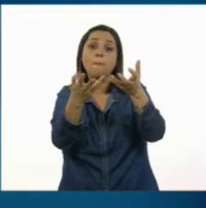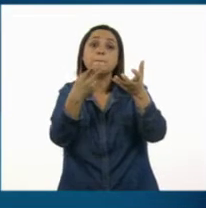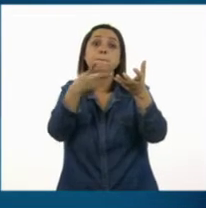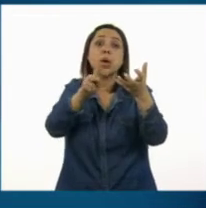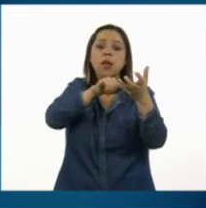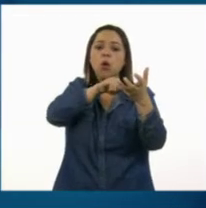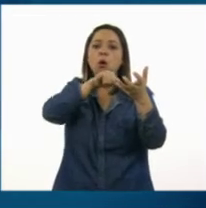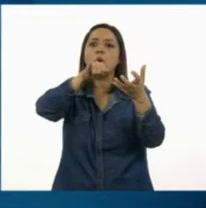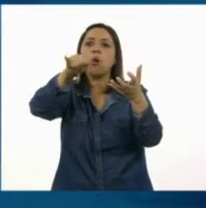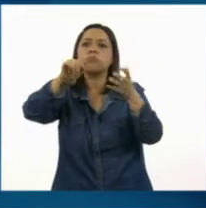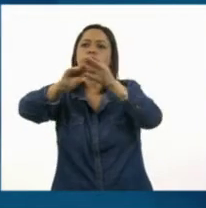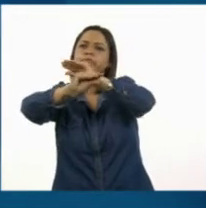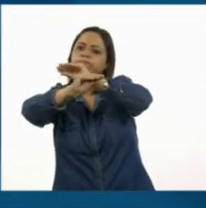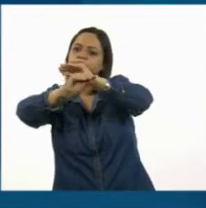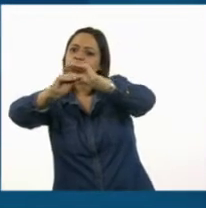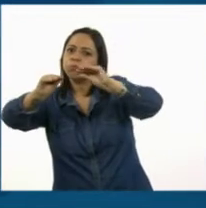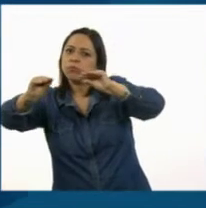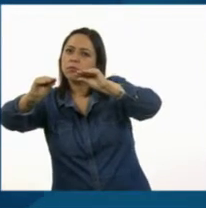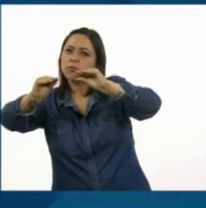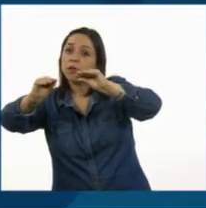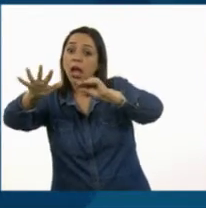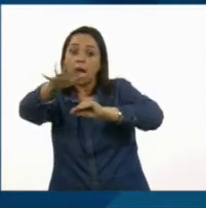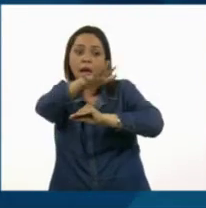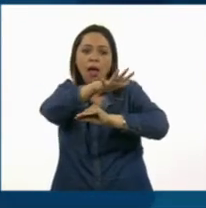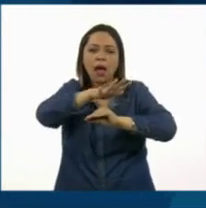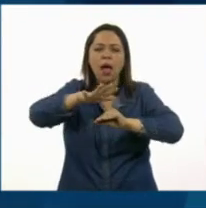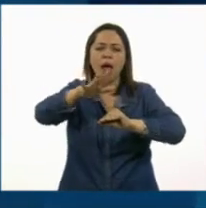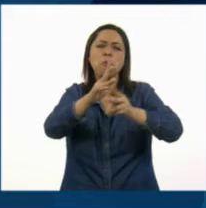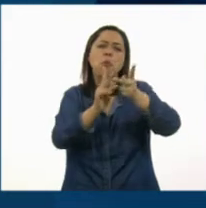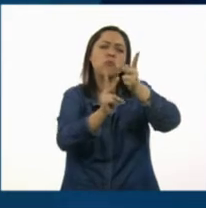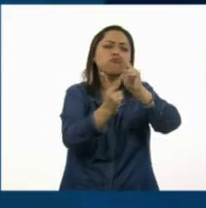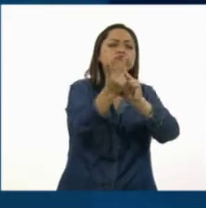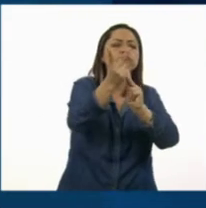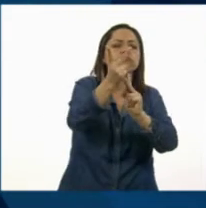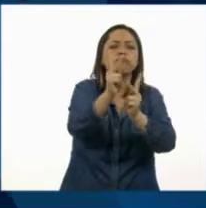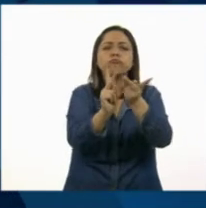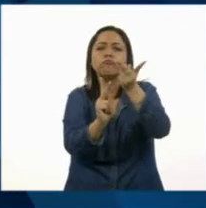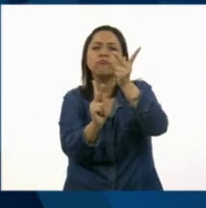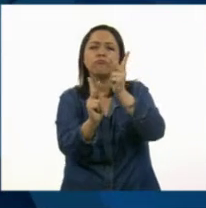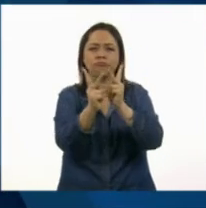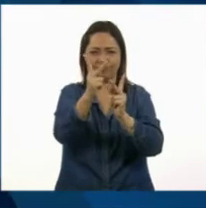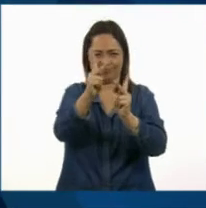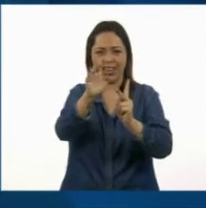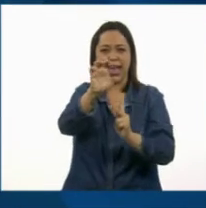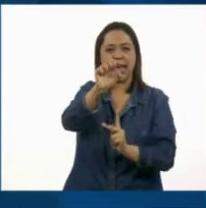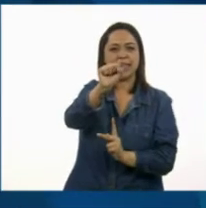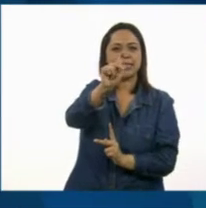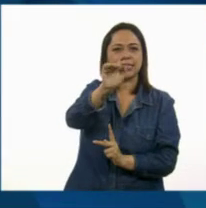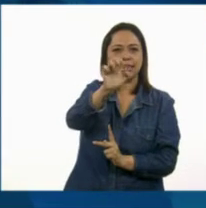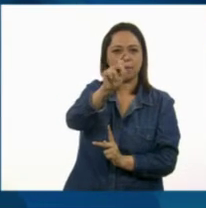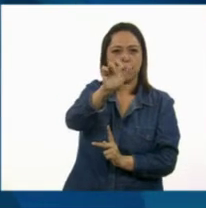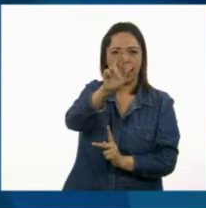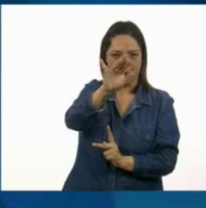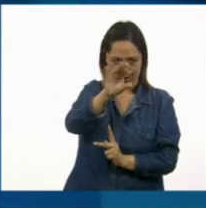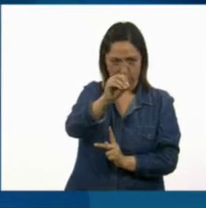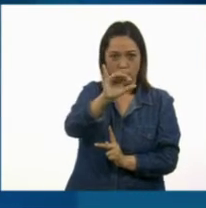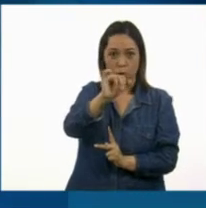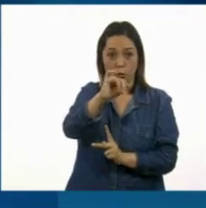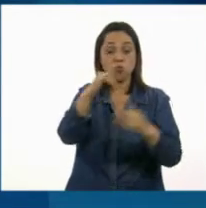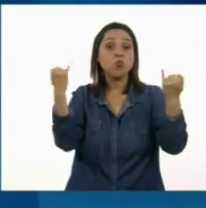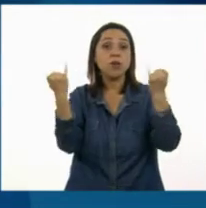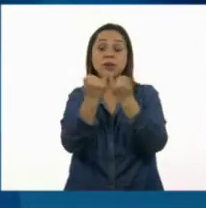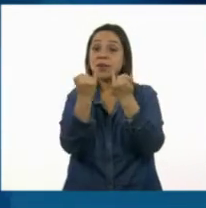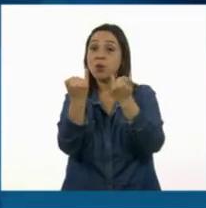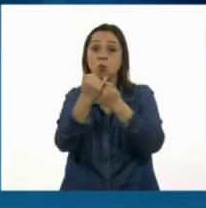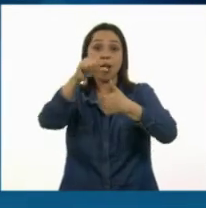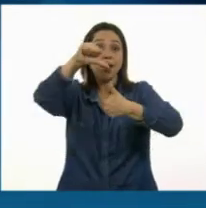es desértico y en otras es estepario. Así también, fíjense en Centroamérica. Si ven, muy